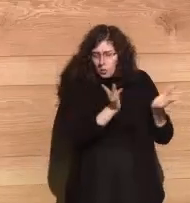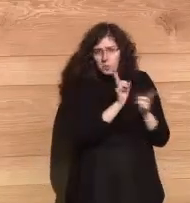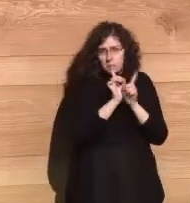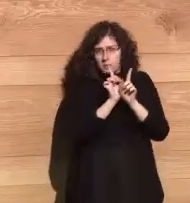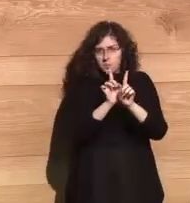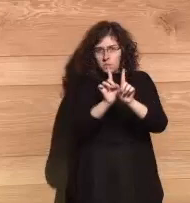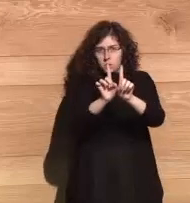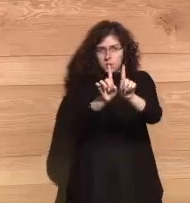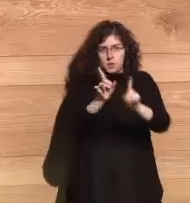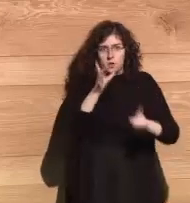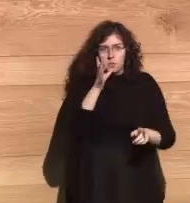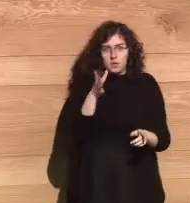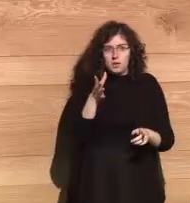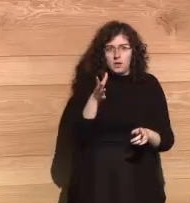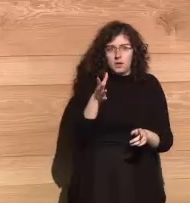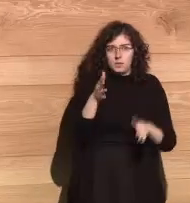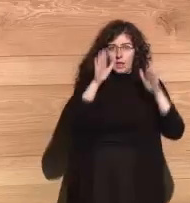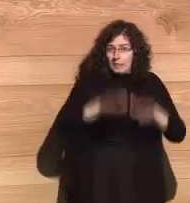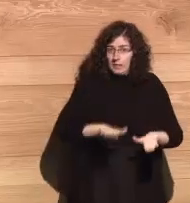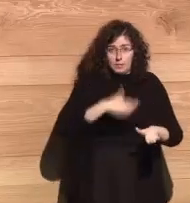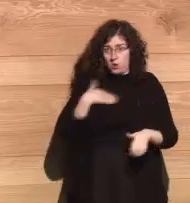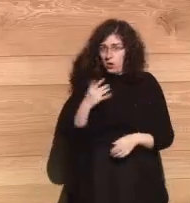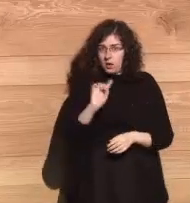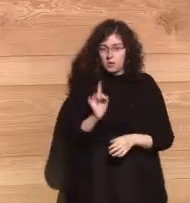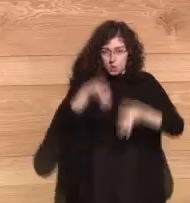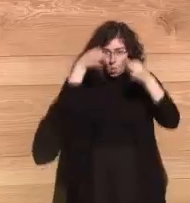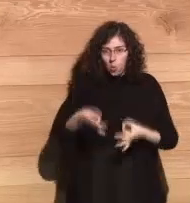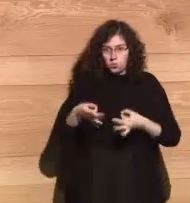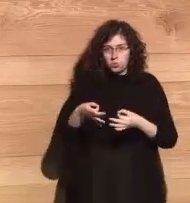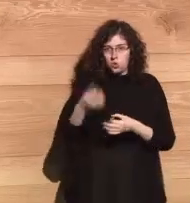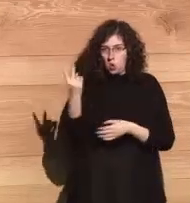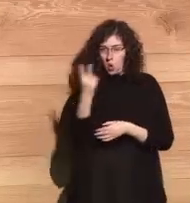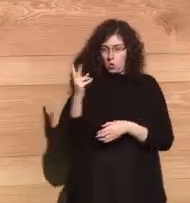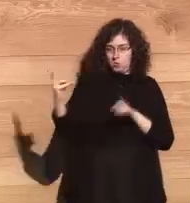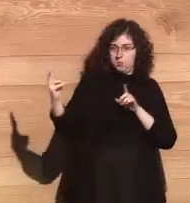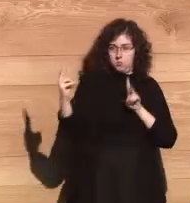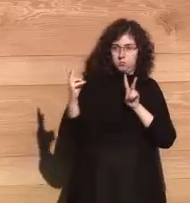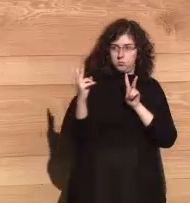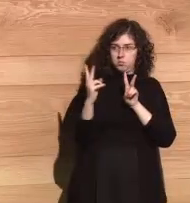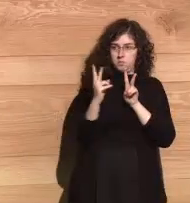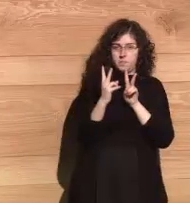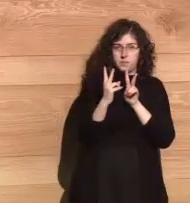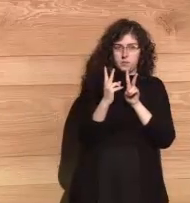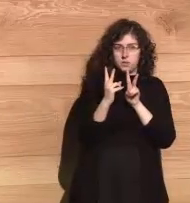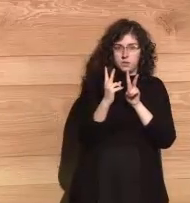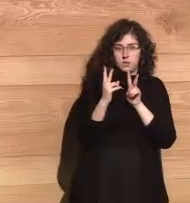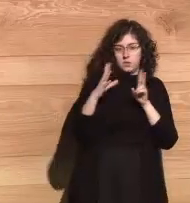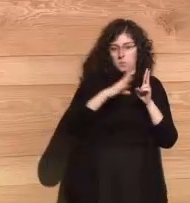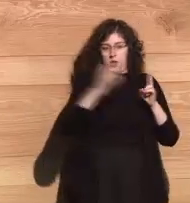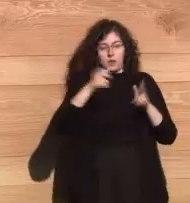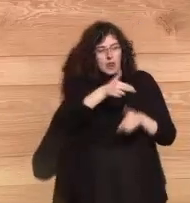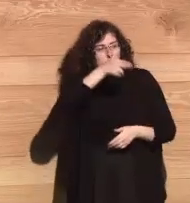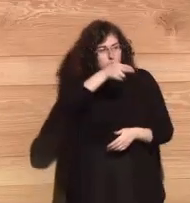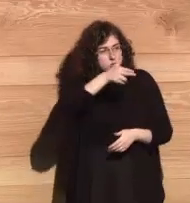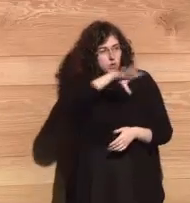Vamos caminando porque no quería también no detenerme más. Y en ese momento llegan los 2, ¿no? Y se quitan la cámara de ella con la